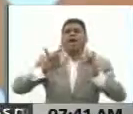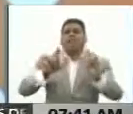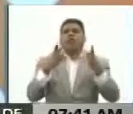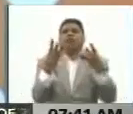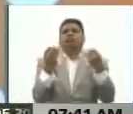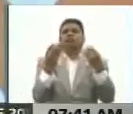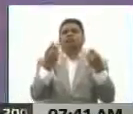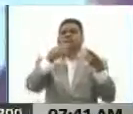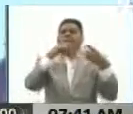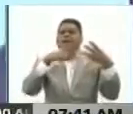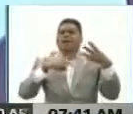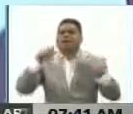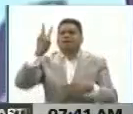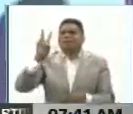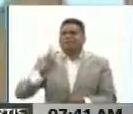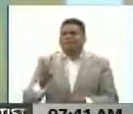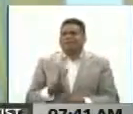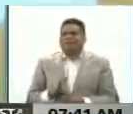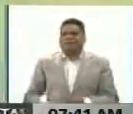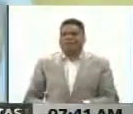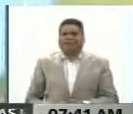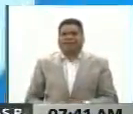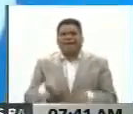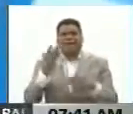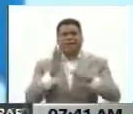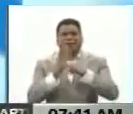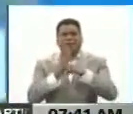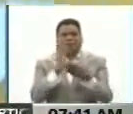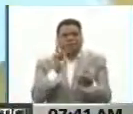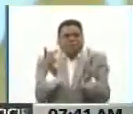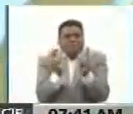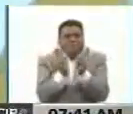talento venezolano en materia cultural. Vamos a una pausa chiquitita y ya volvemos con más en el desayuno.